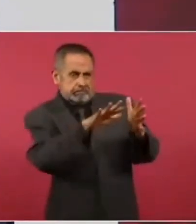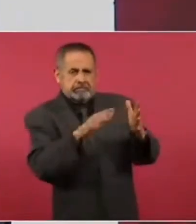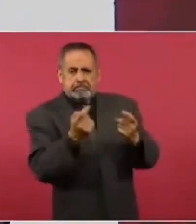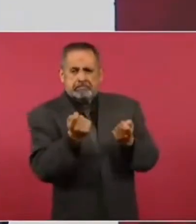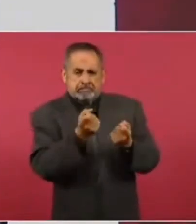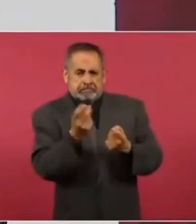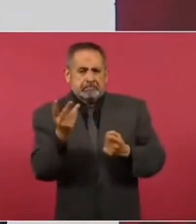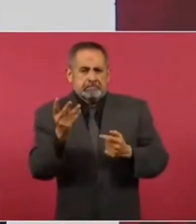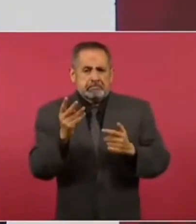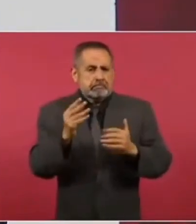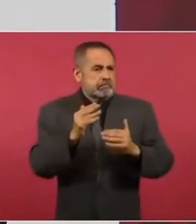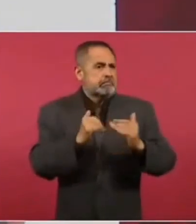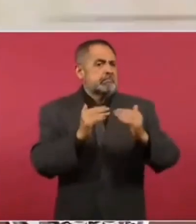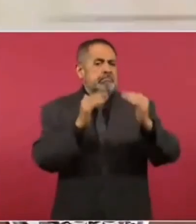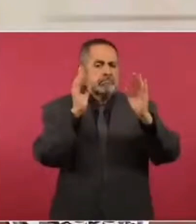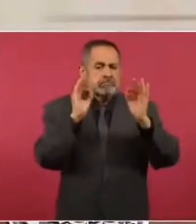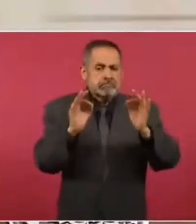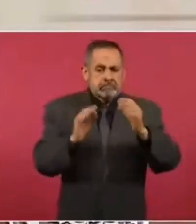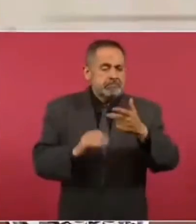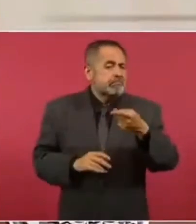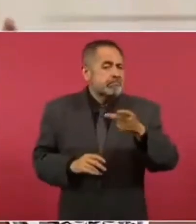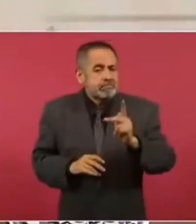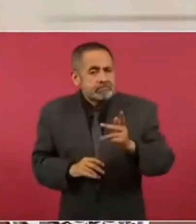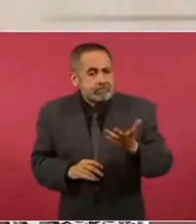República. Pero